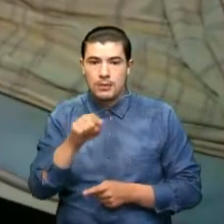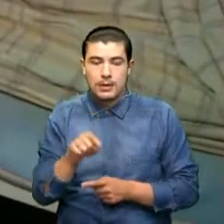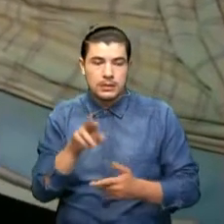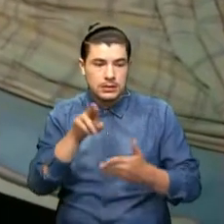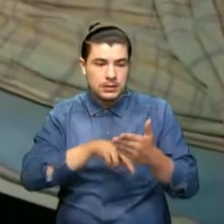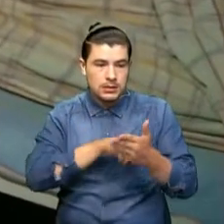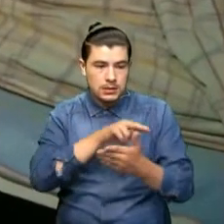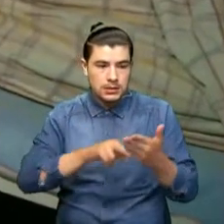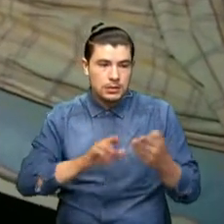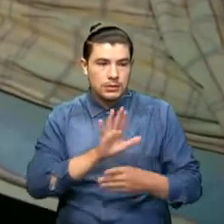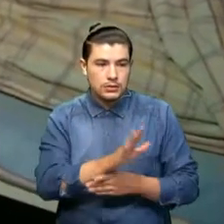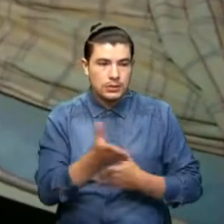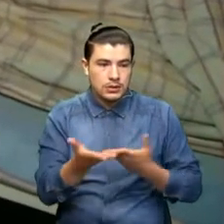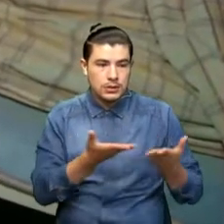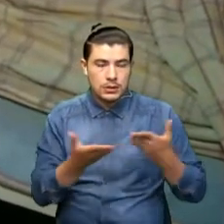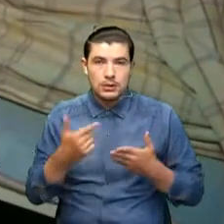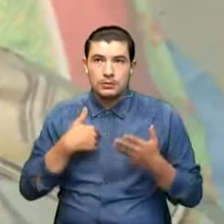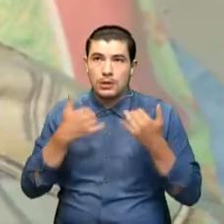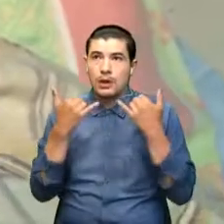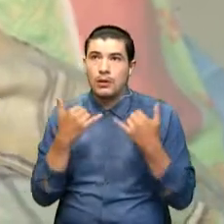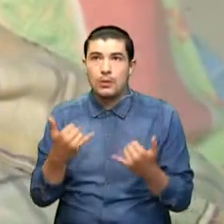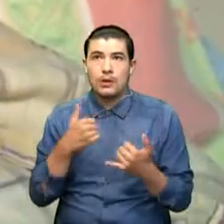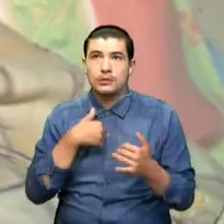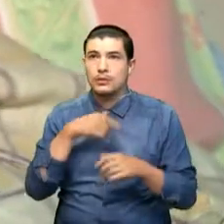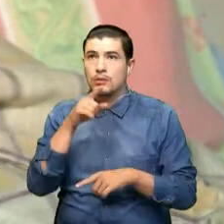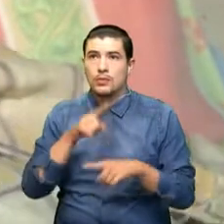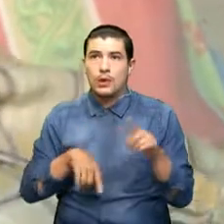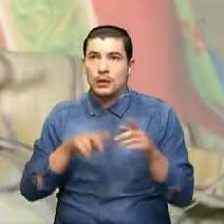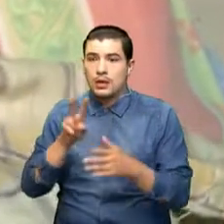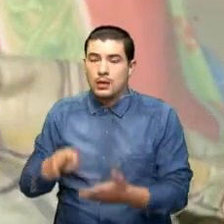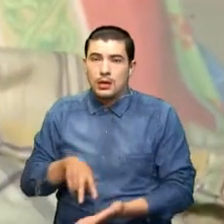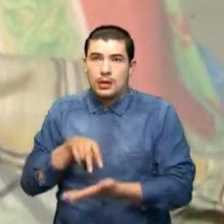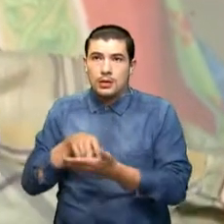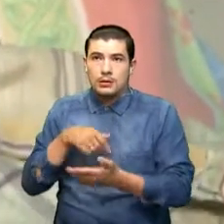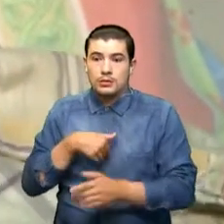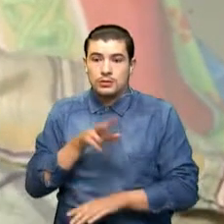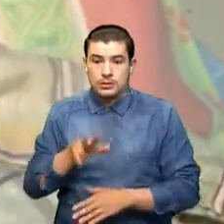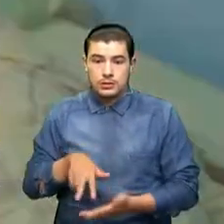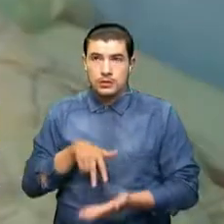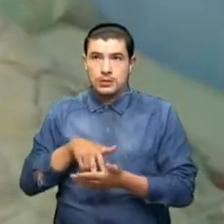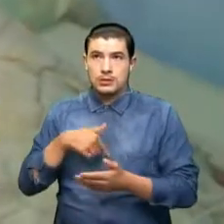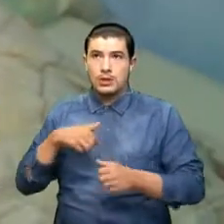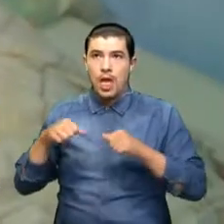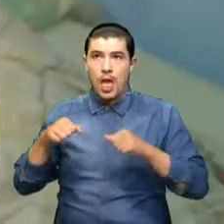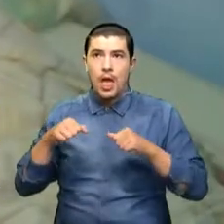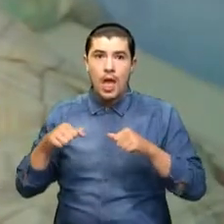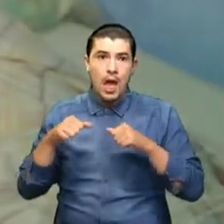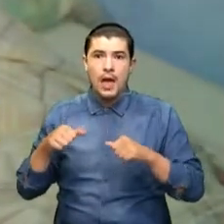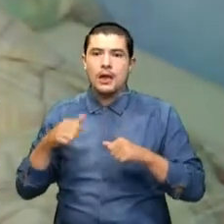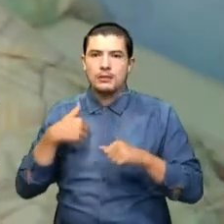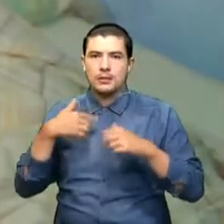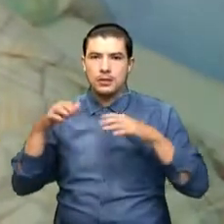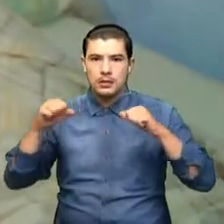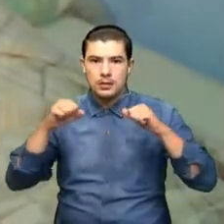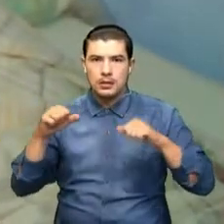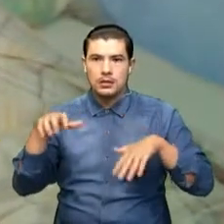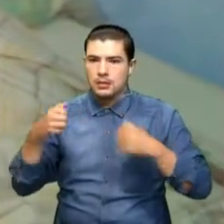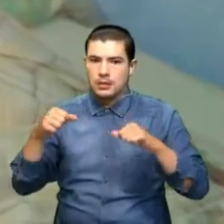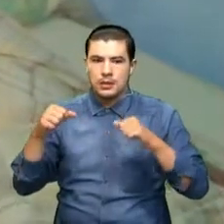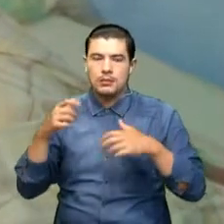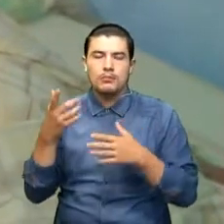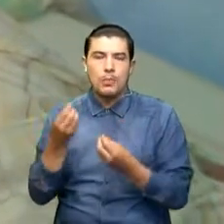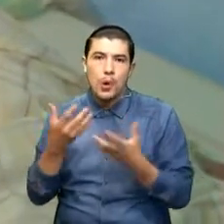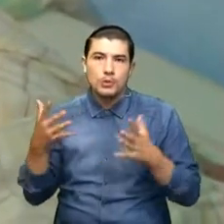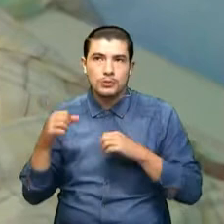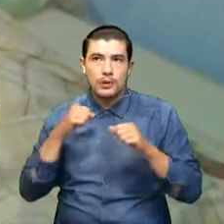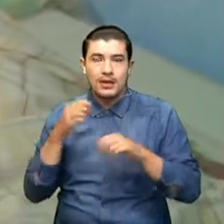vigor del 6 yo no me puedo parar ellos mataron le toca es así antes de que la enfermera llegara a la vida